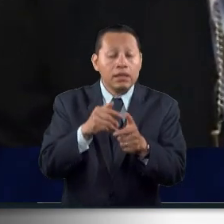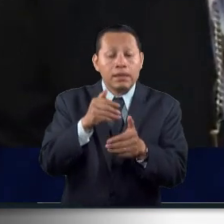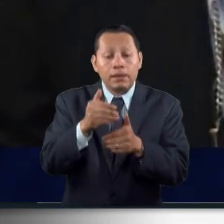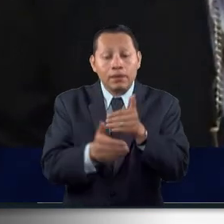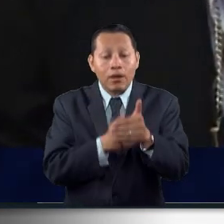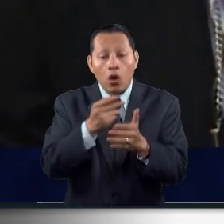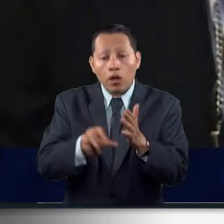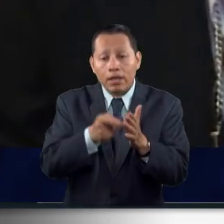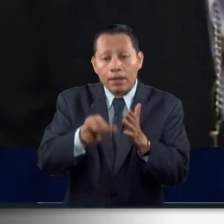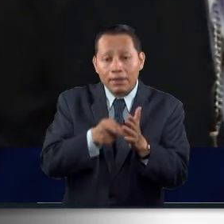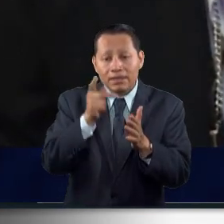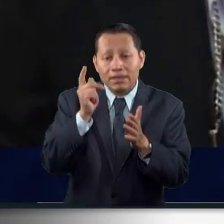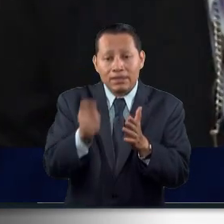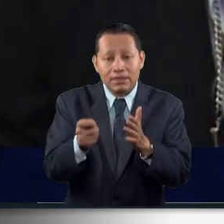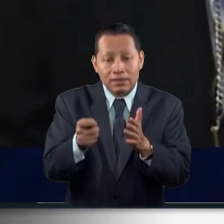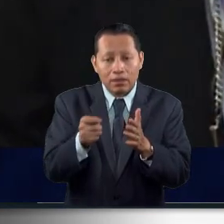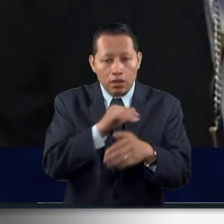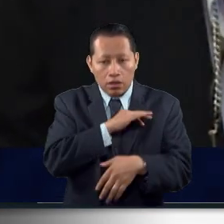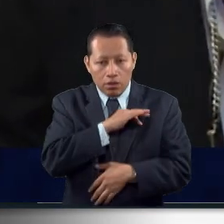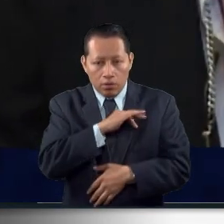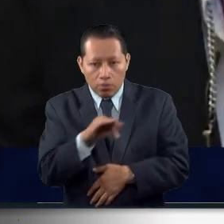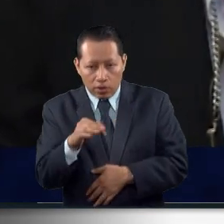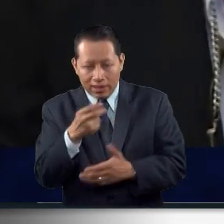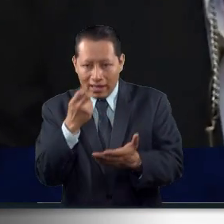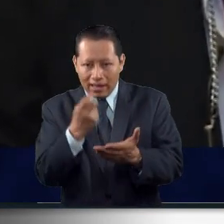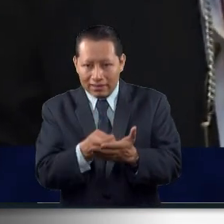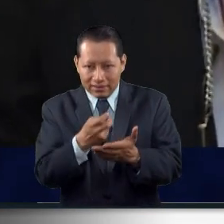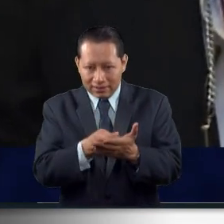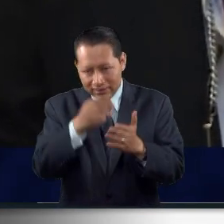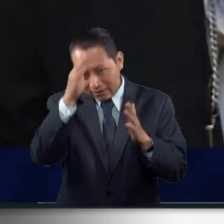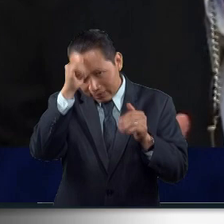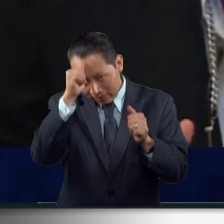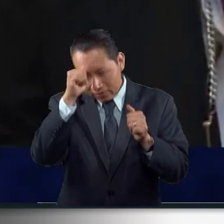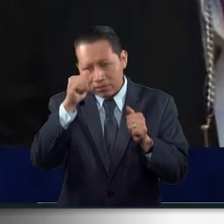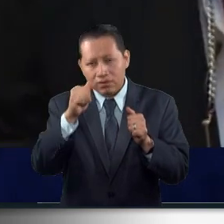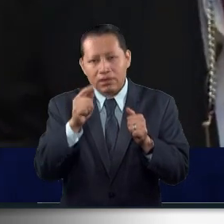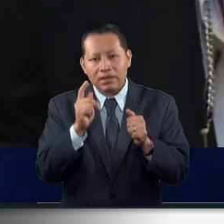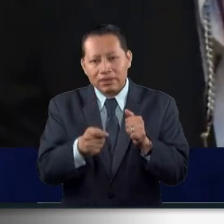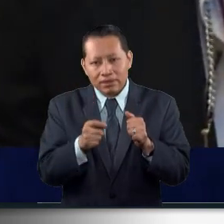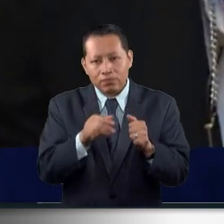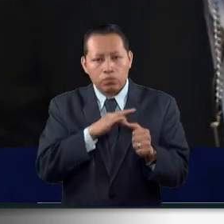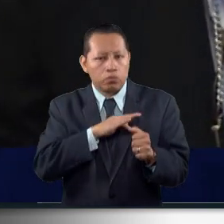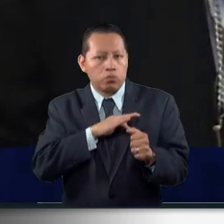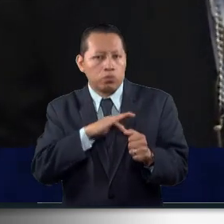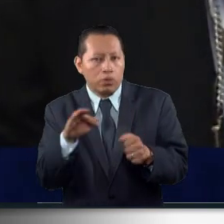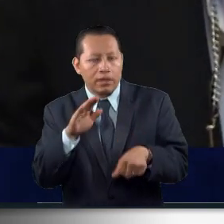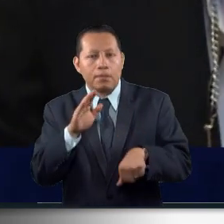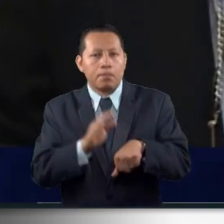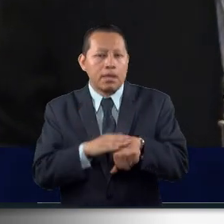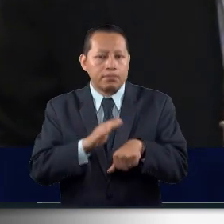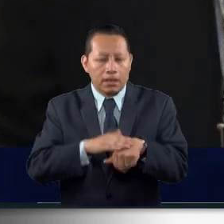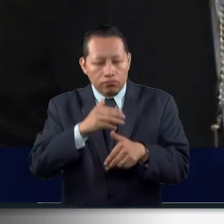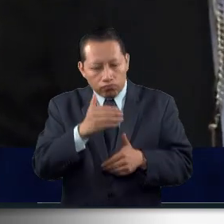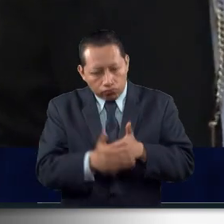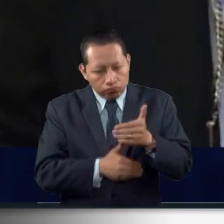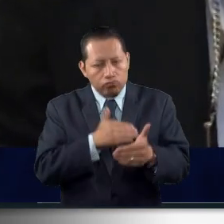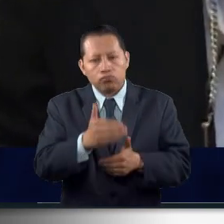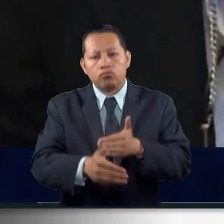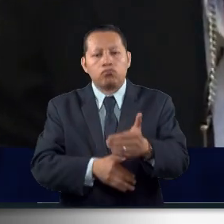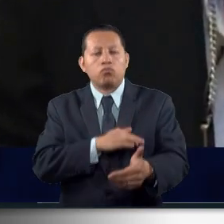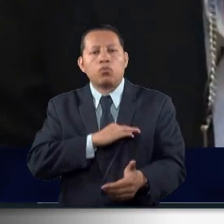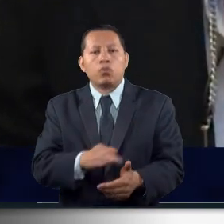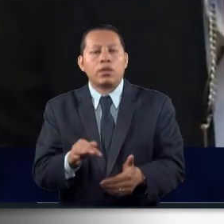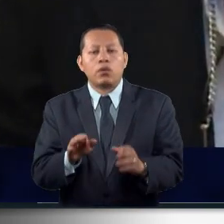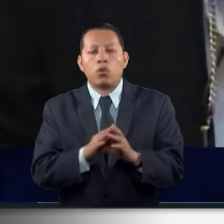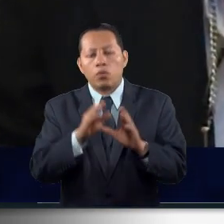que este acuerdo pudiera reiniciarse o más bien acelerar su paso para poder tener